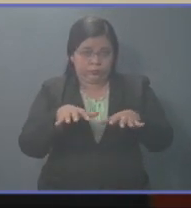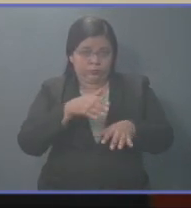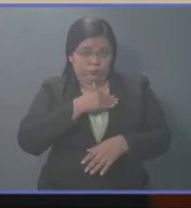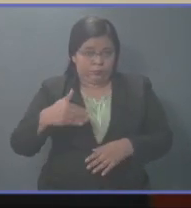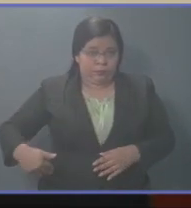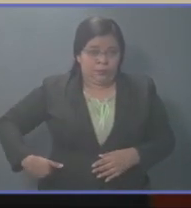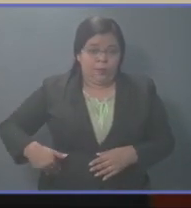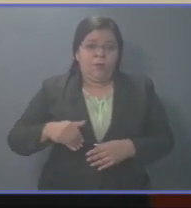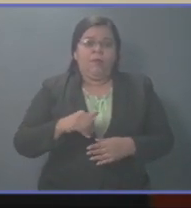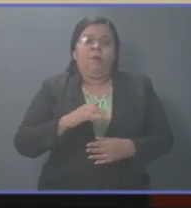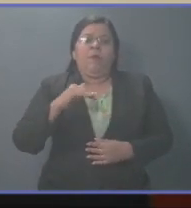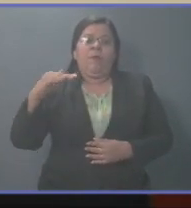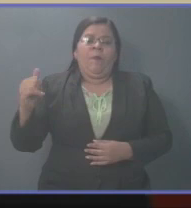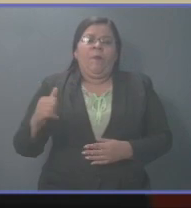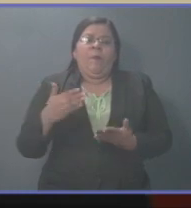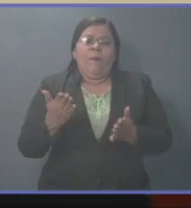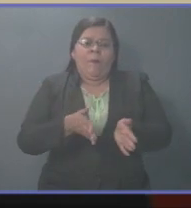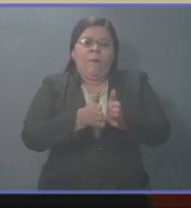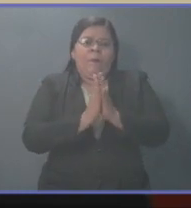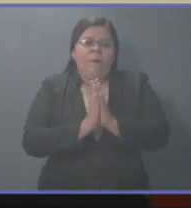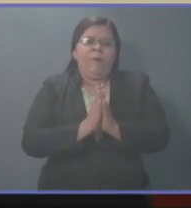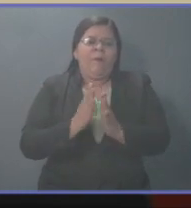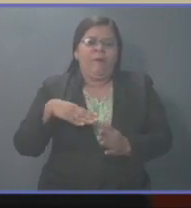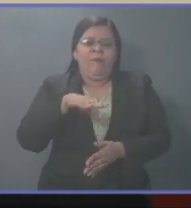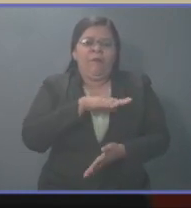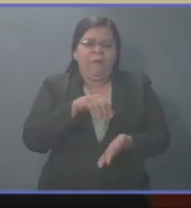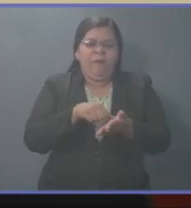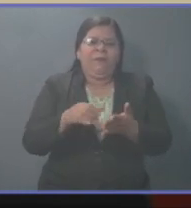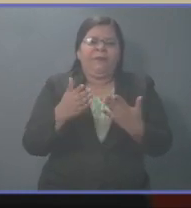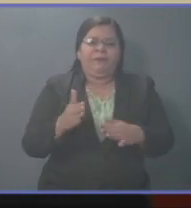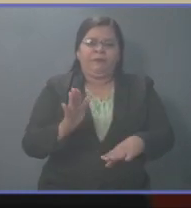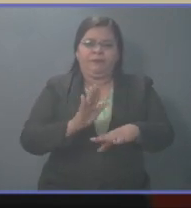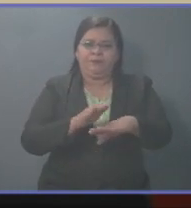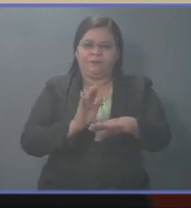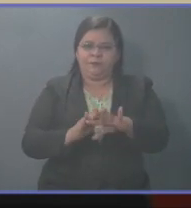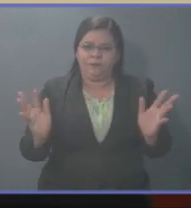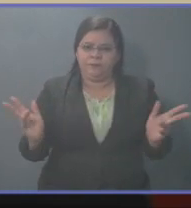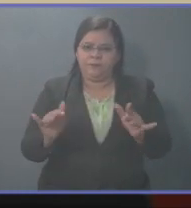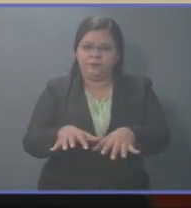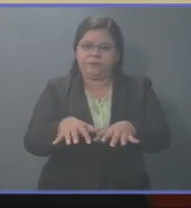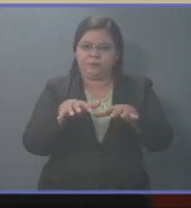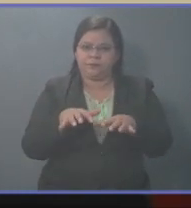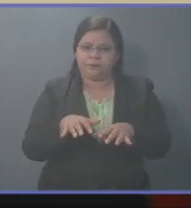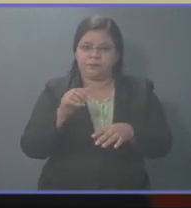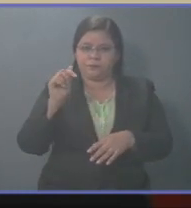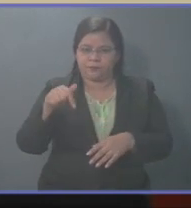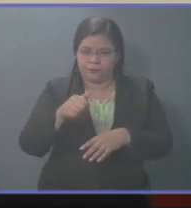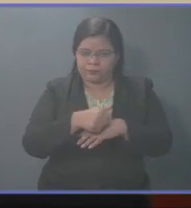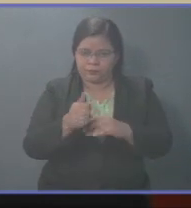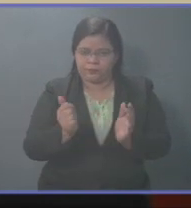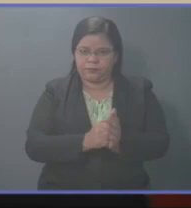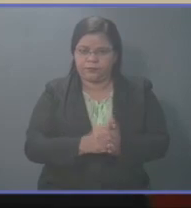remitiendo solicitud del Consejo de Ministros en el sentido se convoque a sesión plenaria de esta Asamblea.